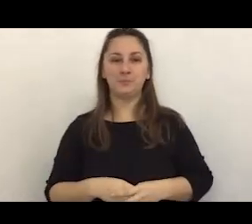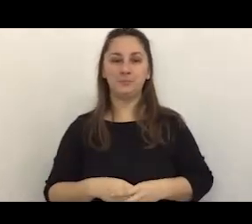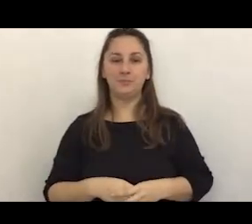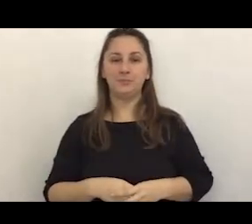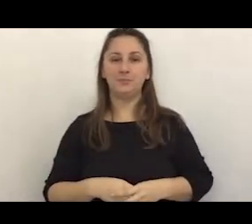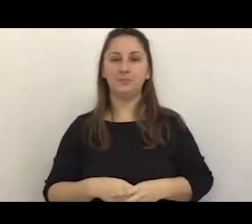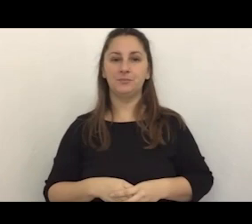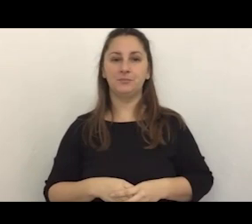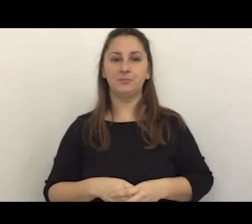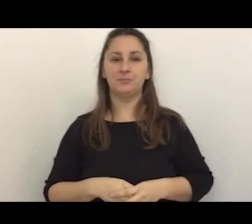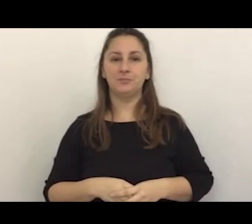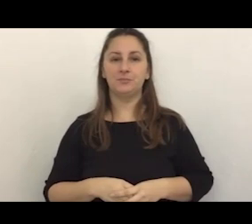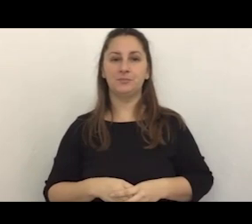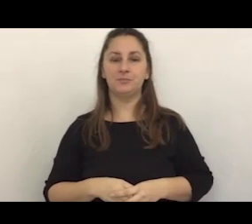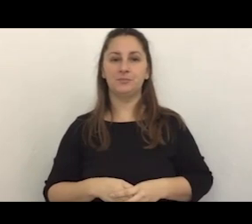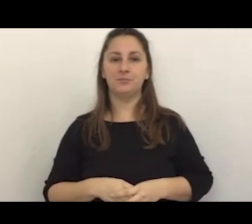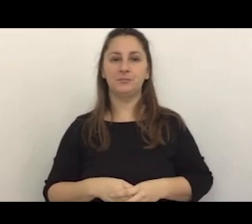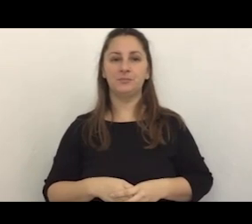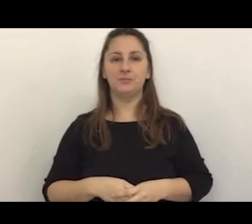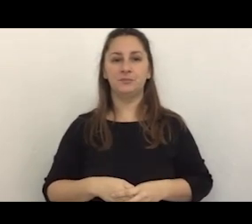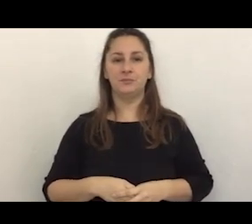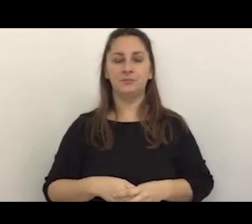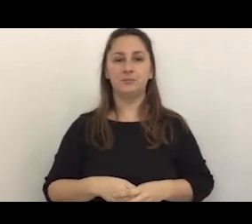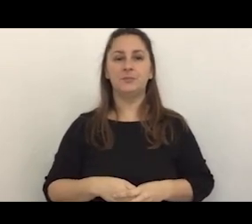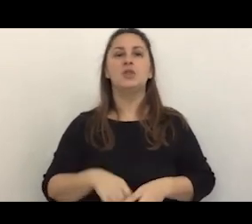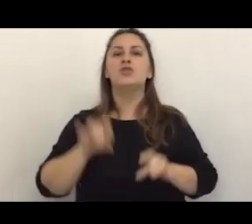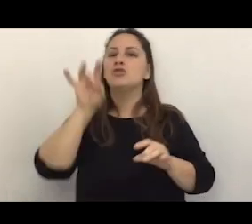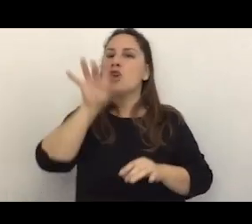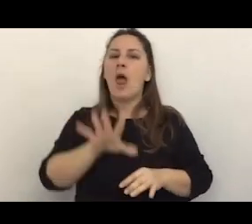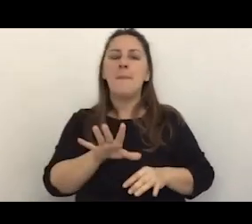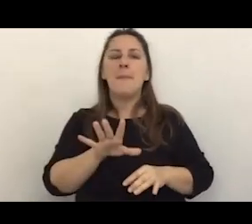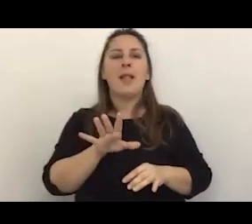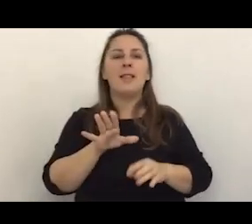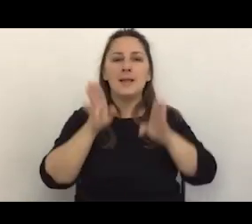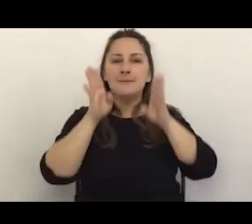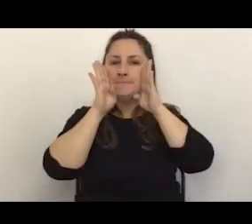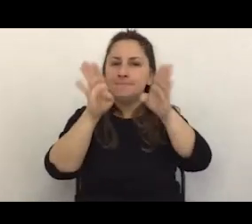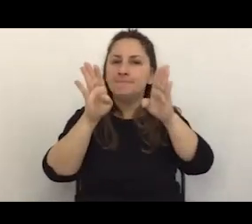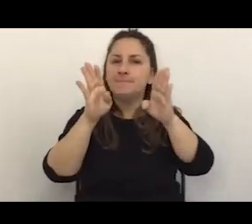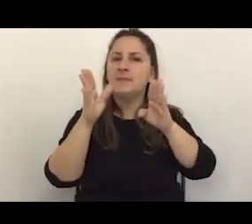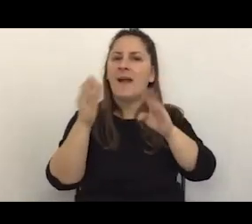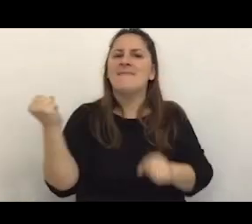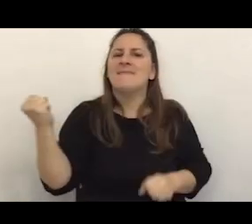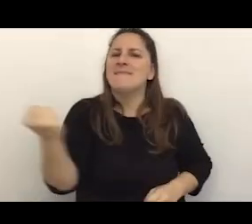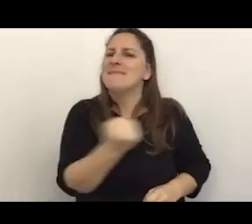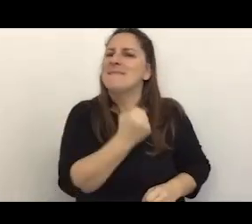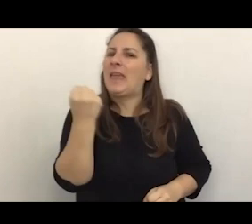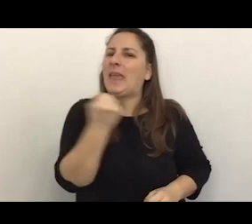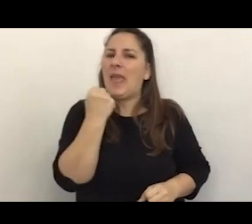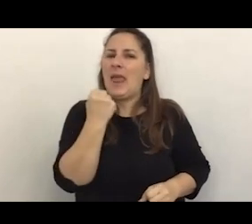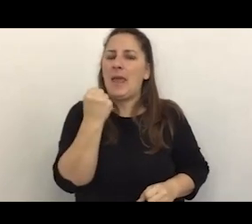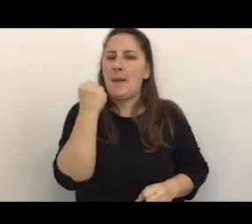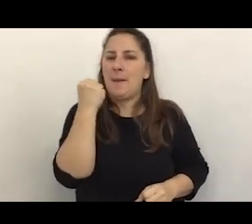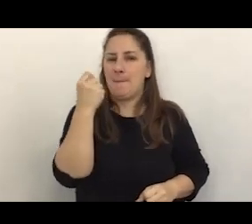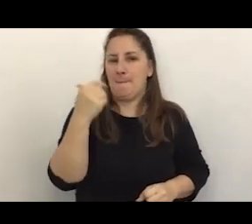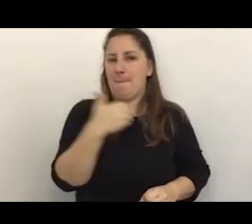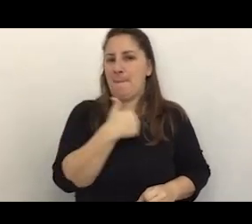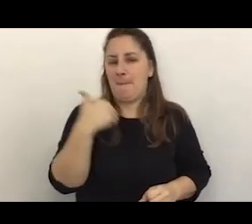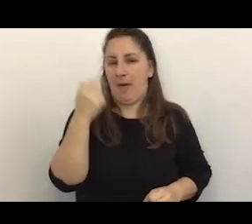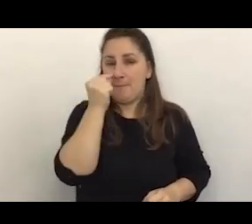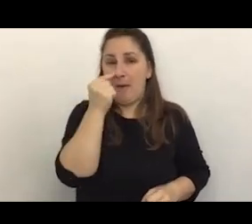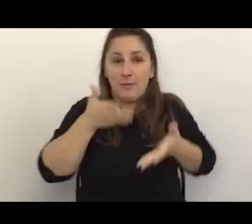solo se persigue el denominado deseo reproductivo con independencia de